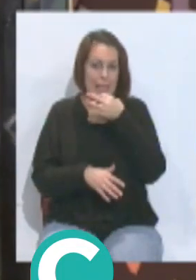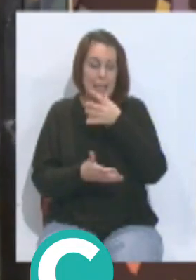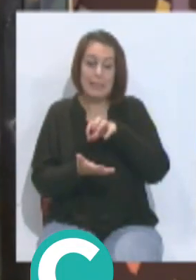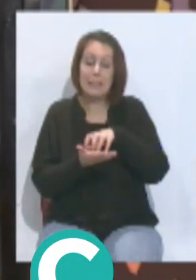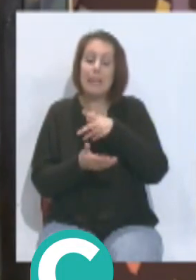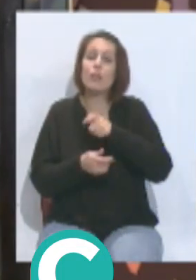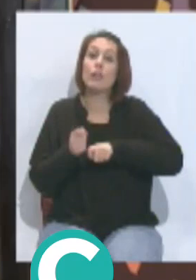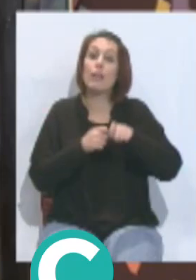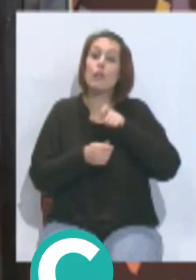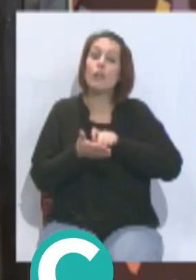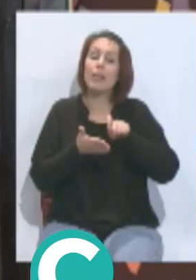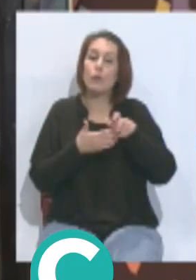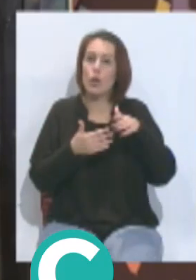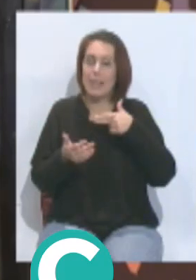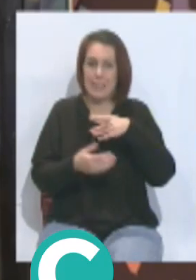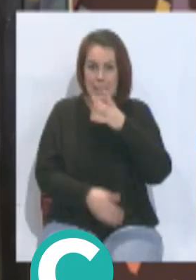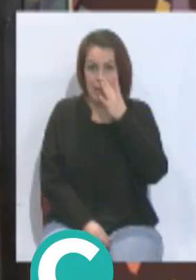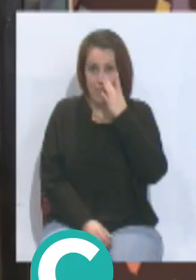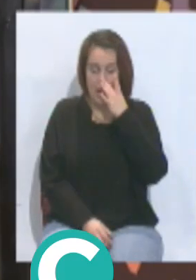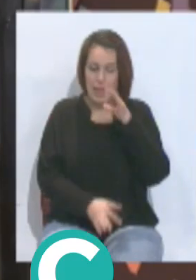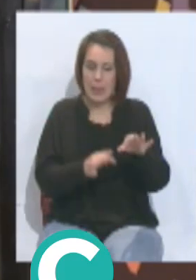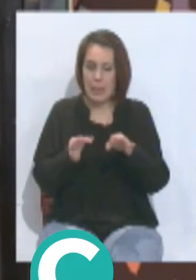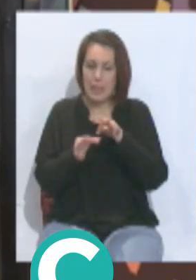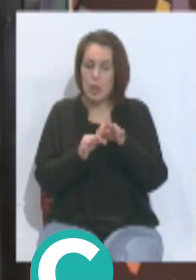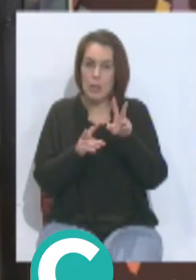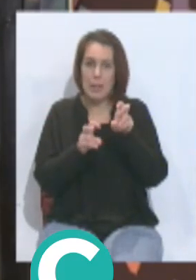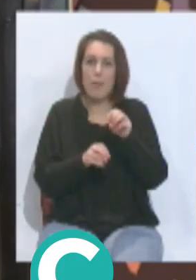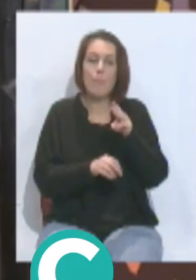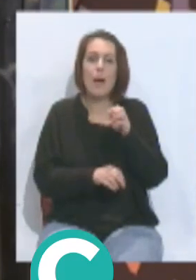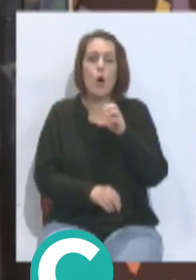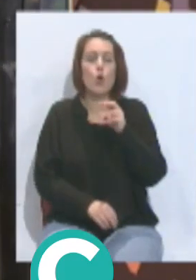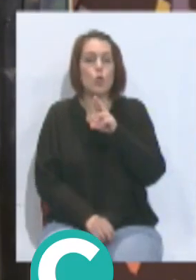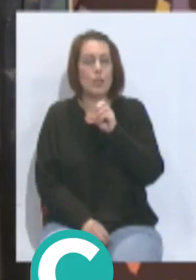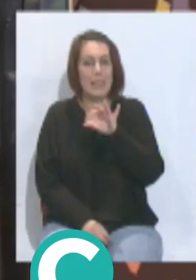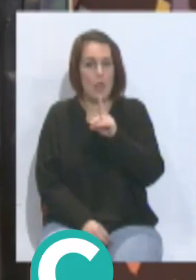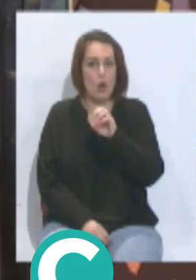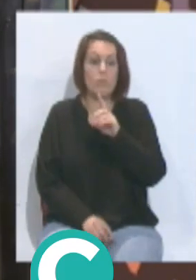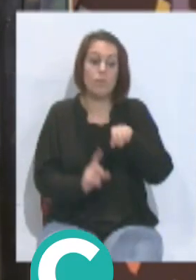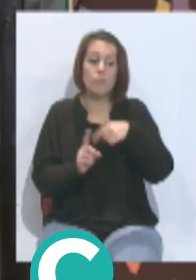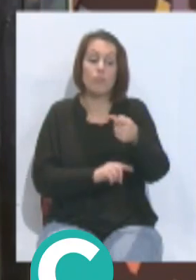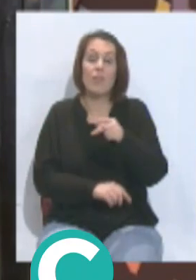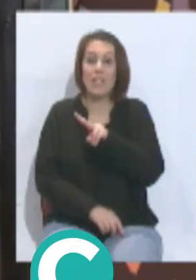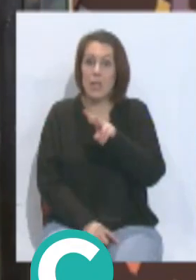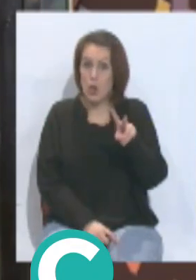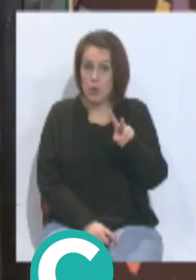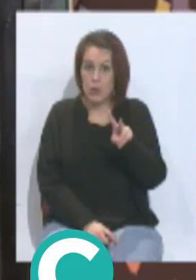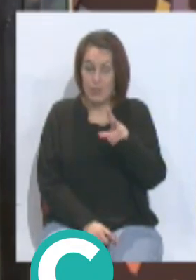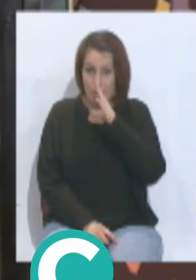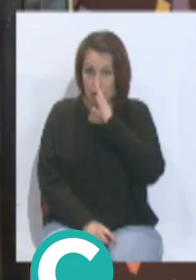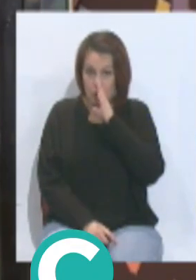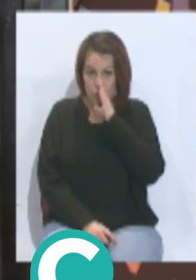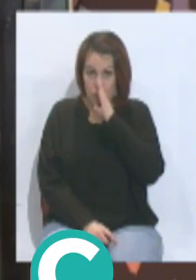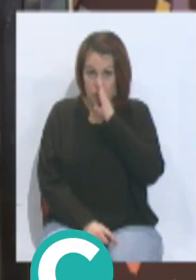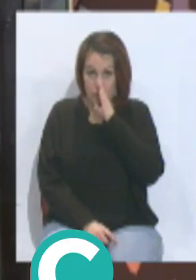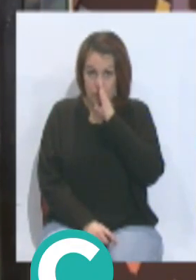sede de la Asociación de Autores de Carnaval, el ciclo sobre Paco Rosado, y el próximo será el 22 de